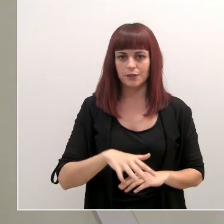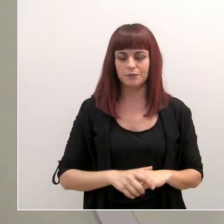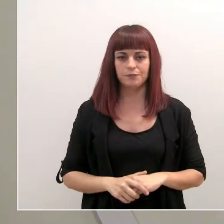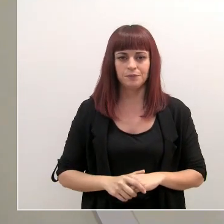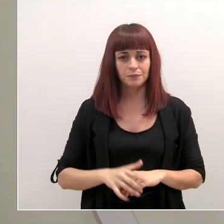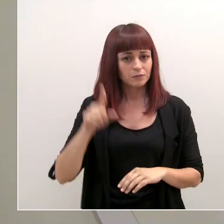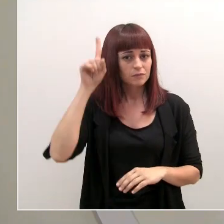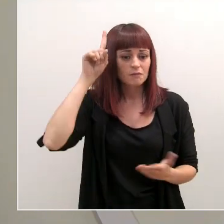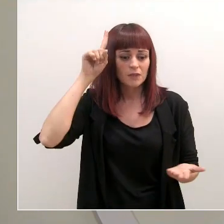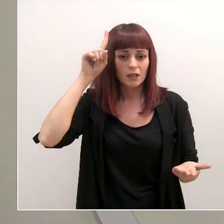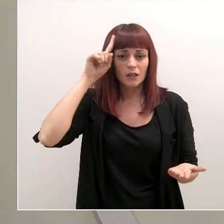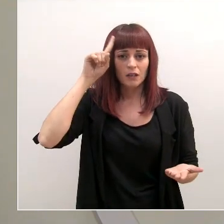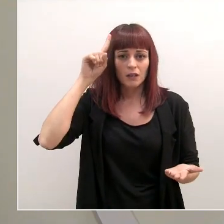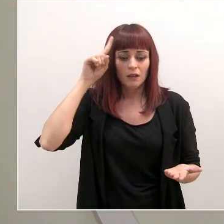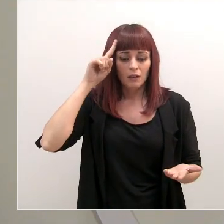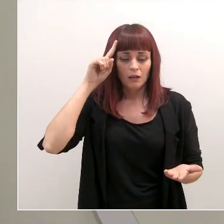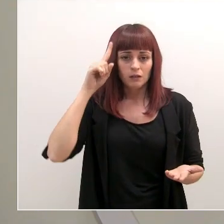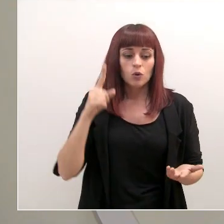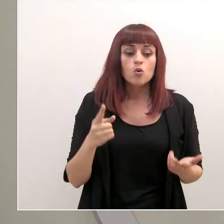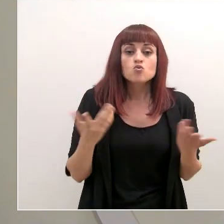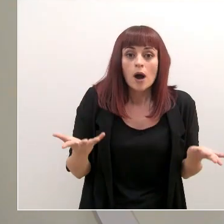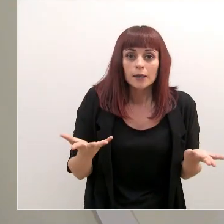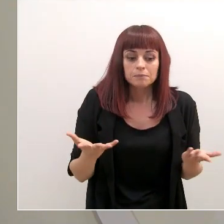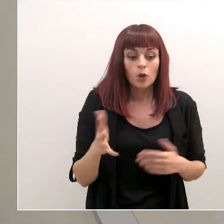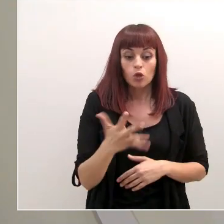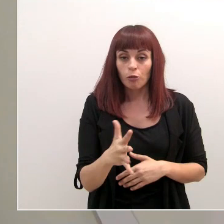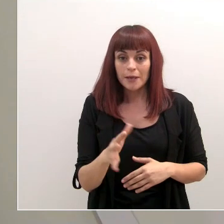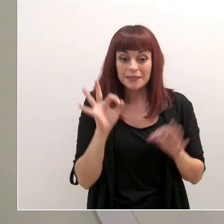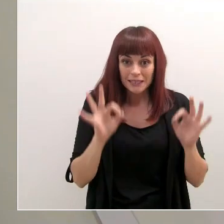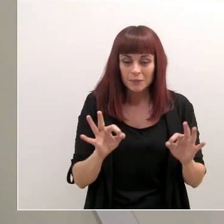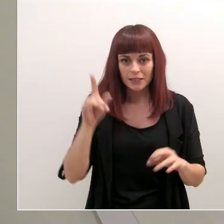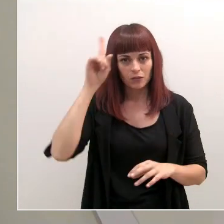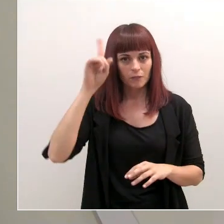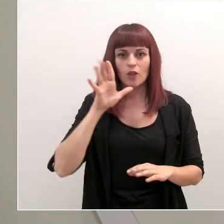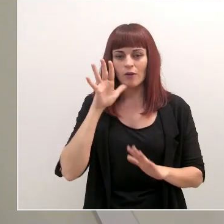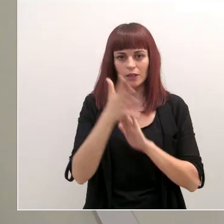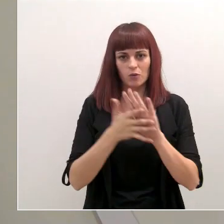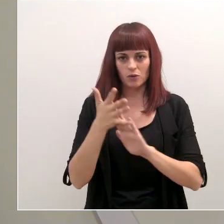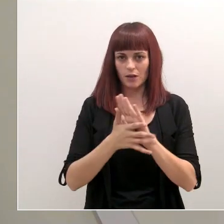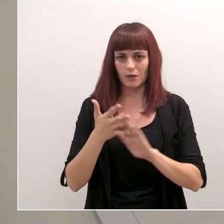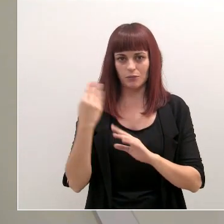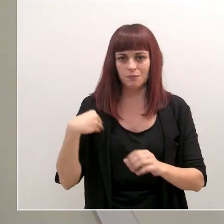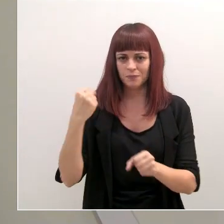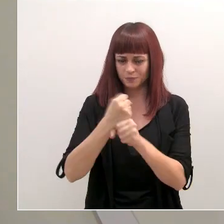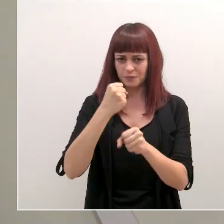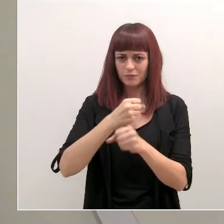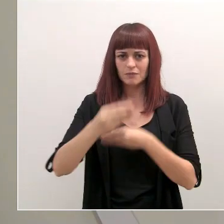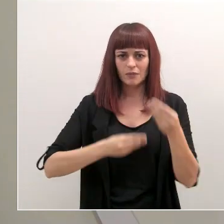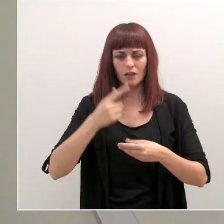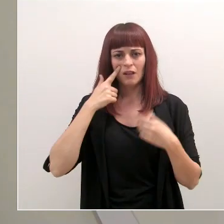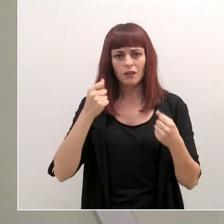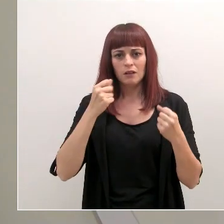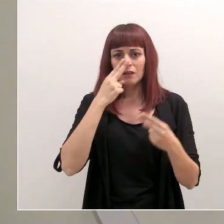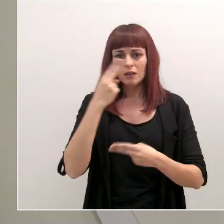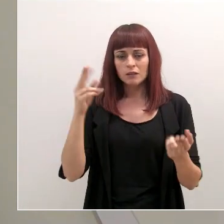tiene constancia exacta de dónde están y cuáles son, y por tanto ahora mismo todo está sobre la mesa en el trabajo que está realizando Salud Pública